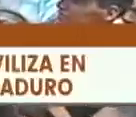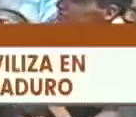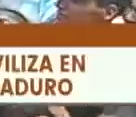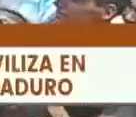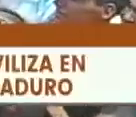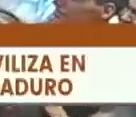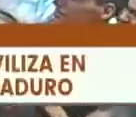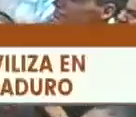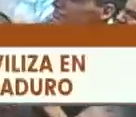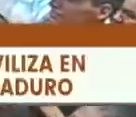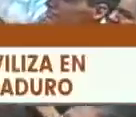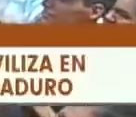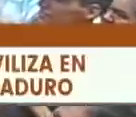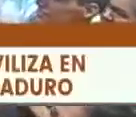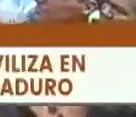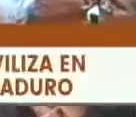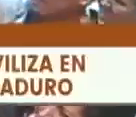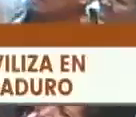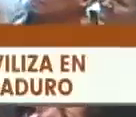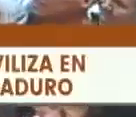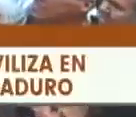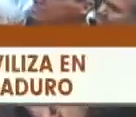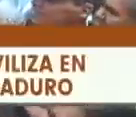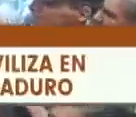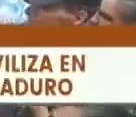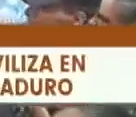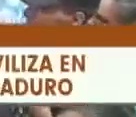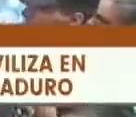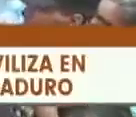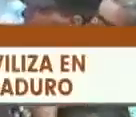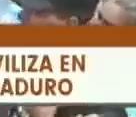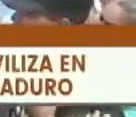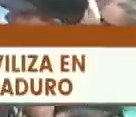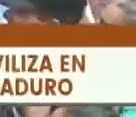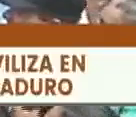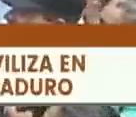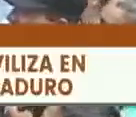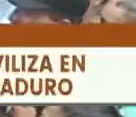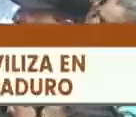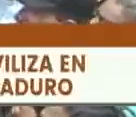Claro, está en la edad justa que le dice, a mí no me digas niño, yo soy un hombre.